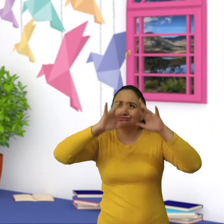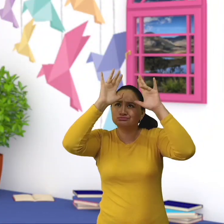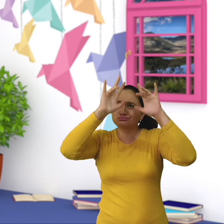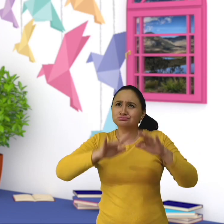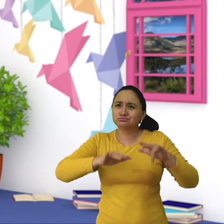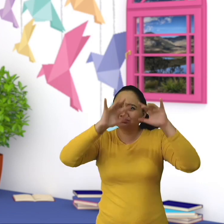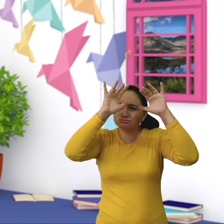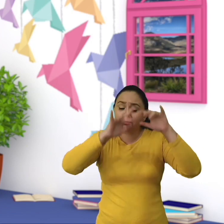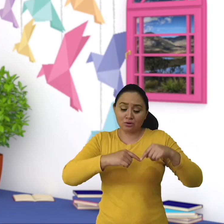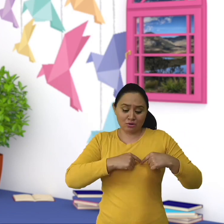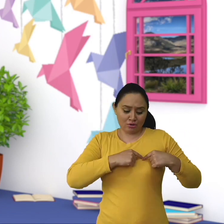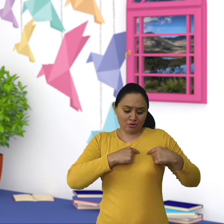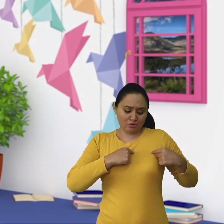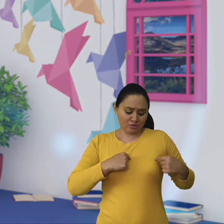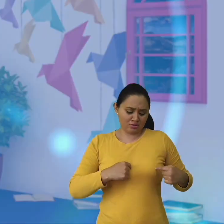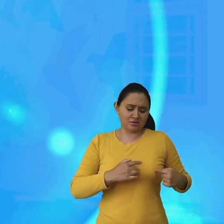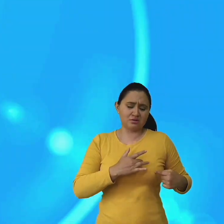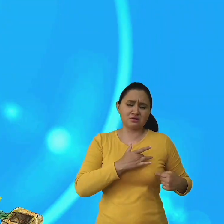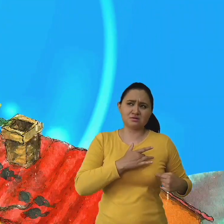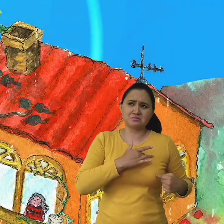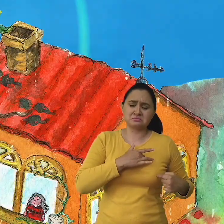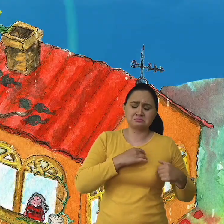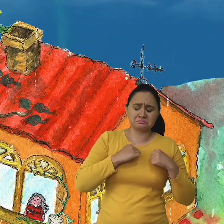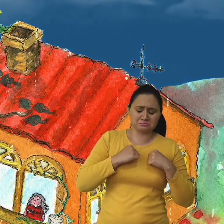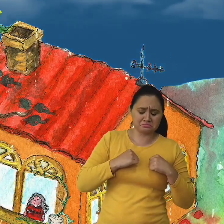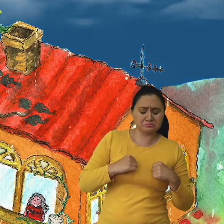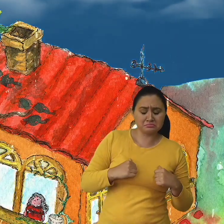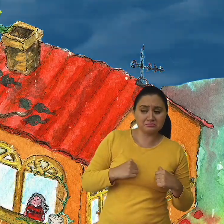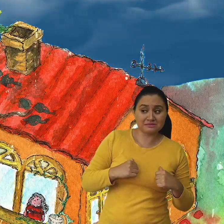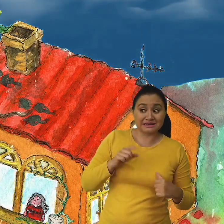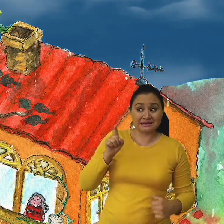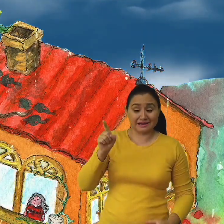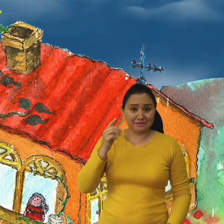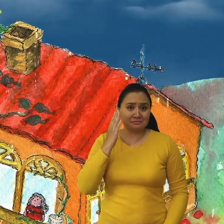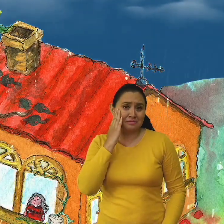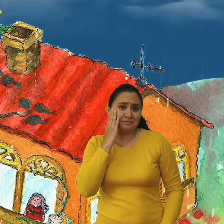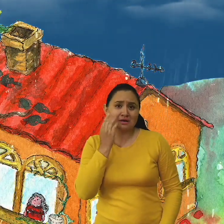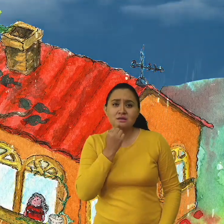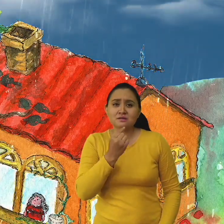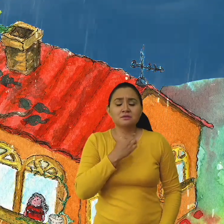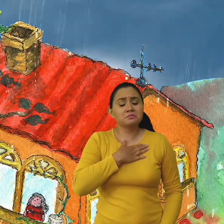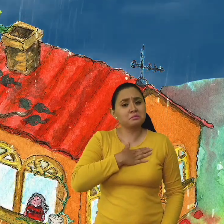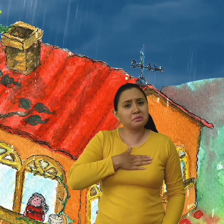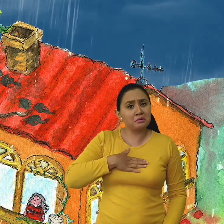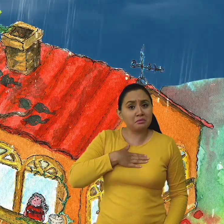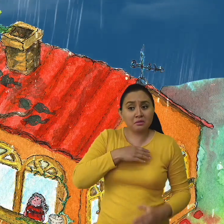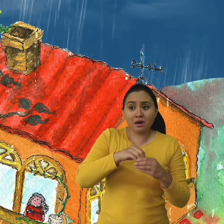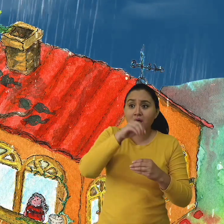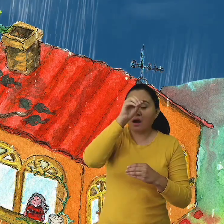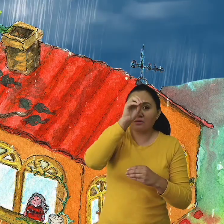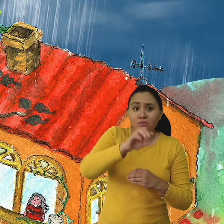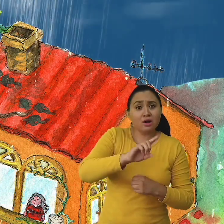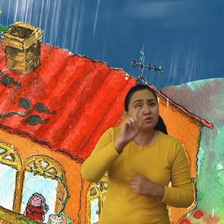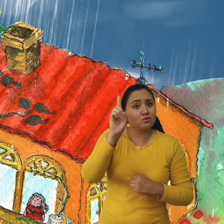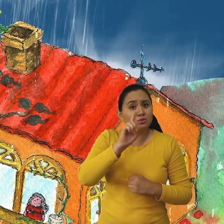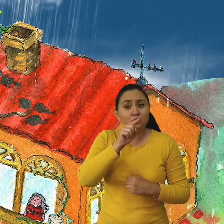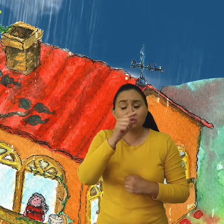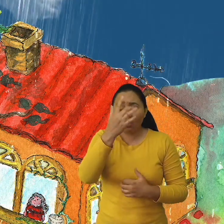el corazón. Mi mamá me ha dicho que no salga porque siempre pesco un resfriado en las tardes